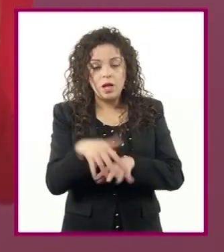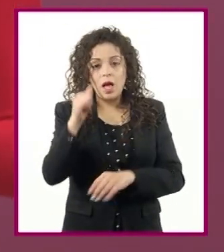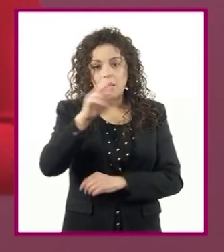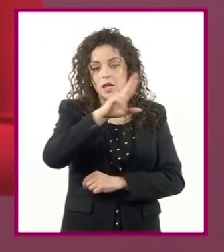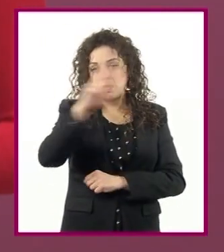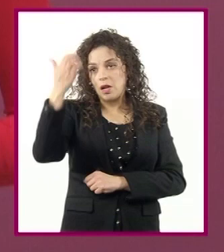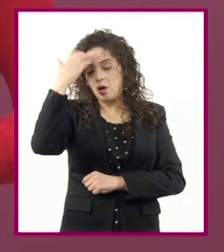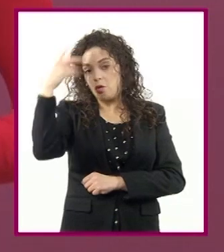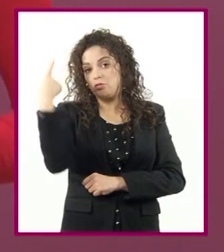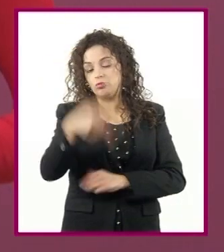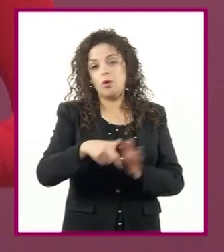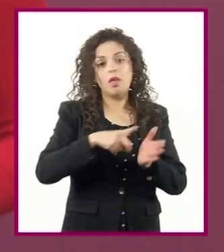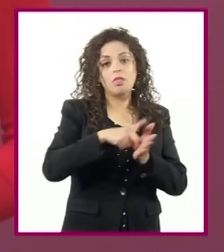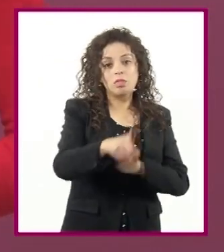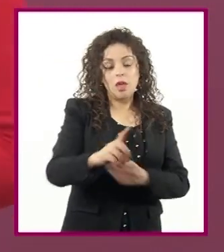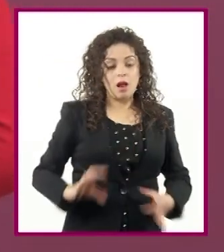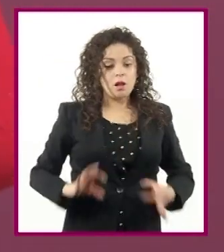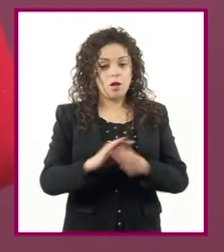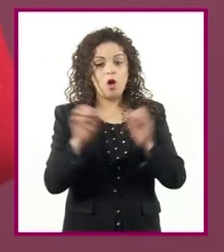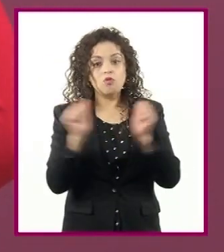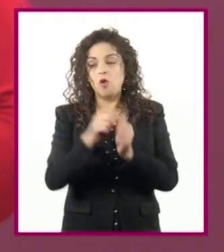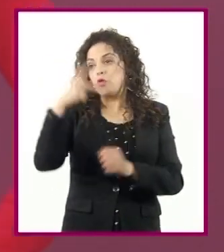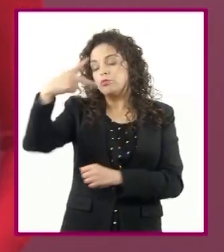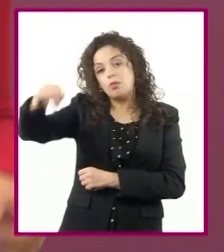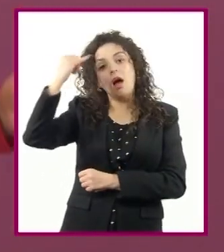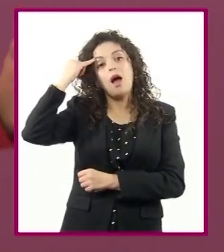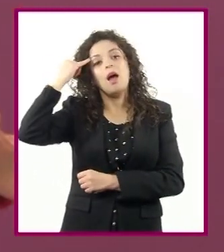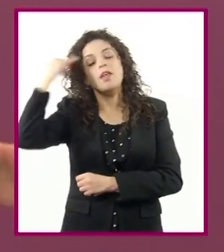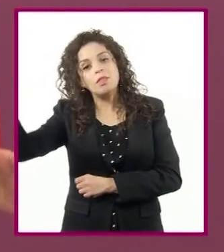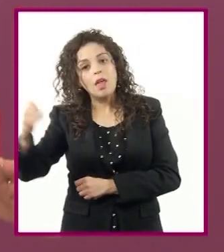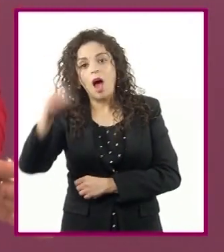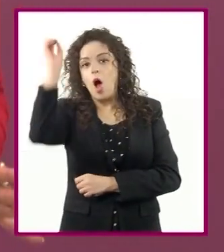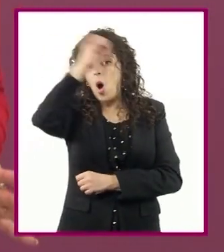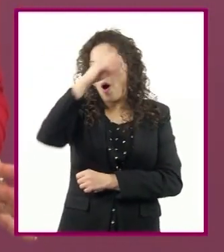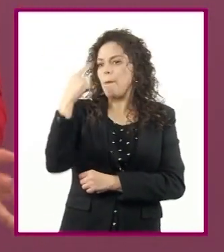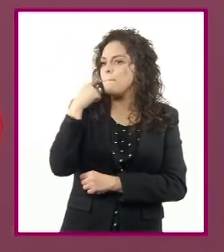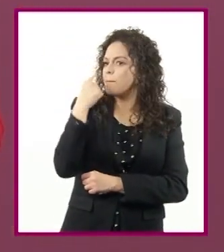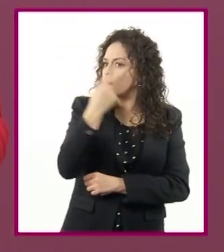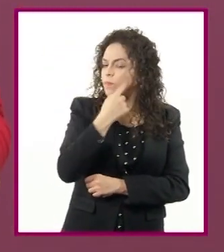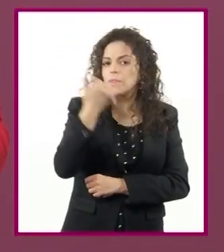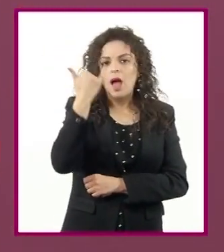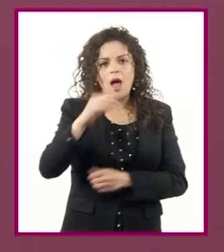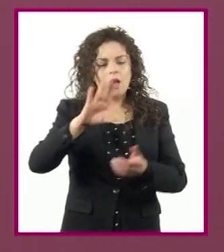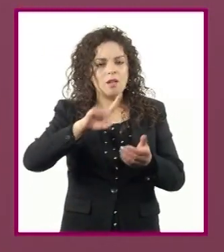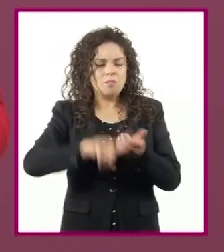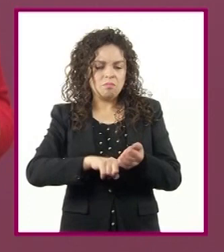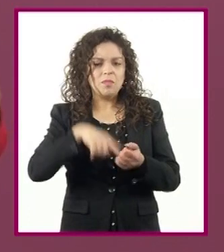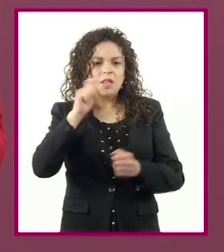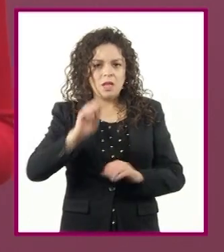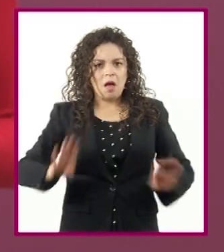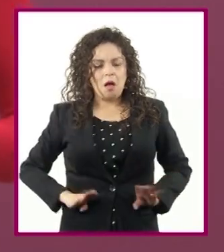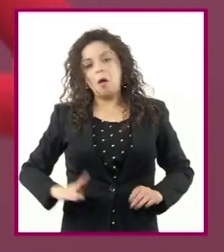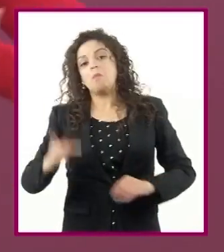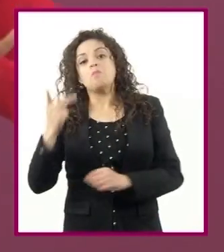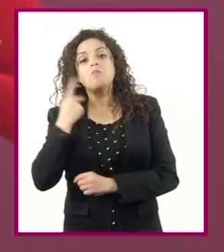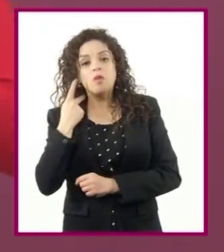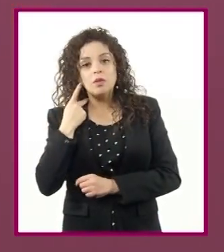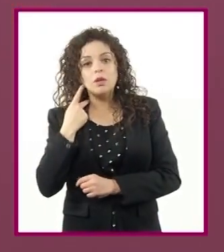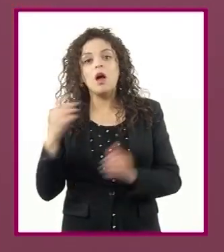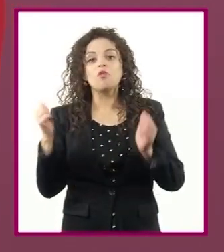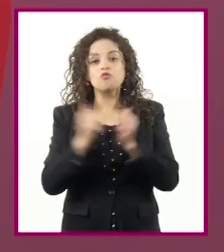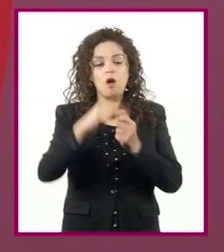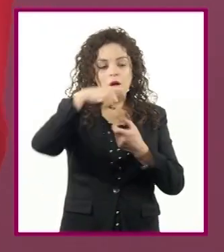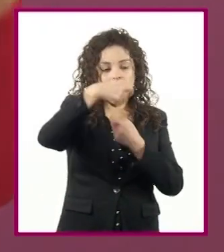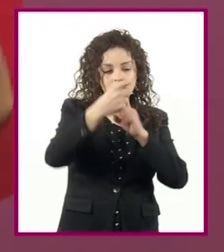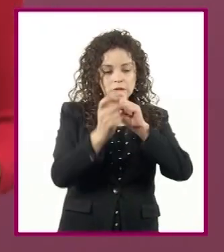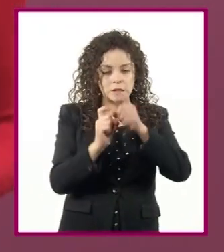de acuerdo con sus ideologías, puntos de vista y posturas políticas, empleando símbolos o creando